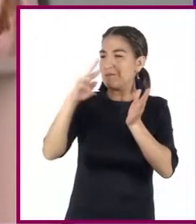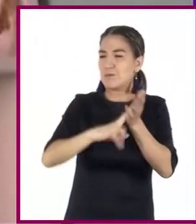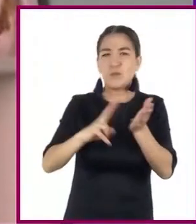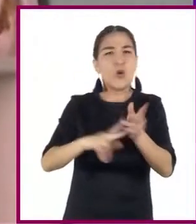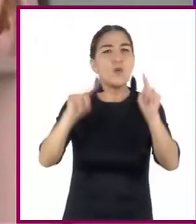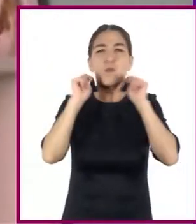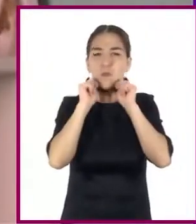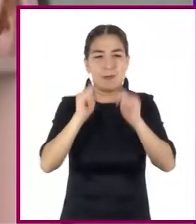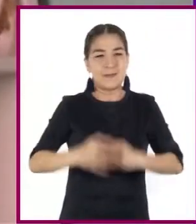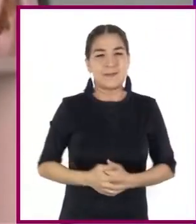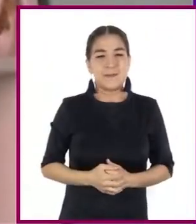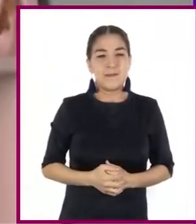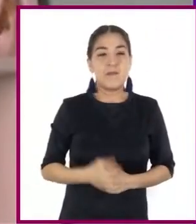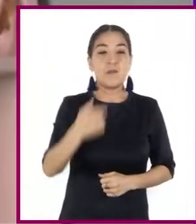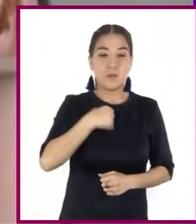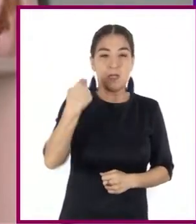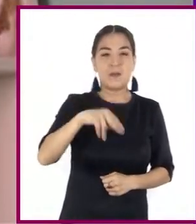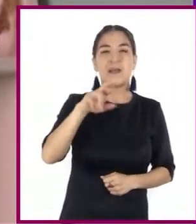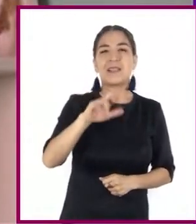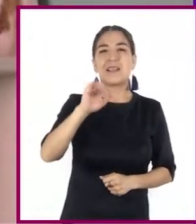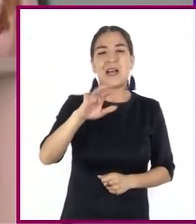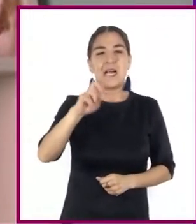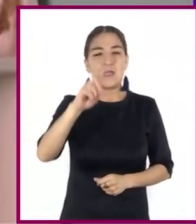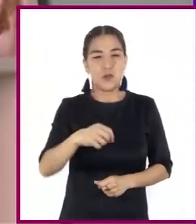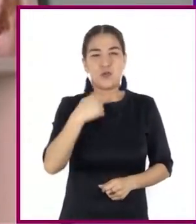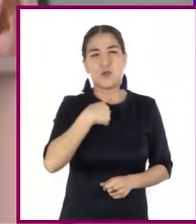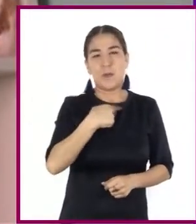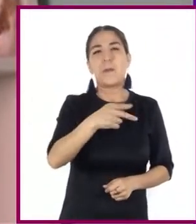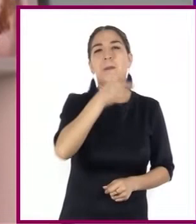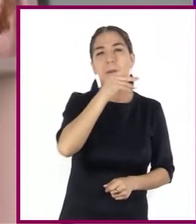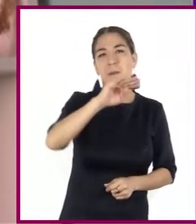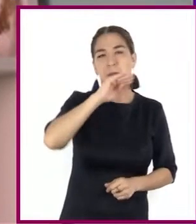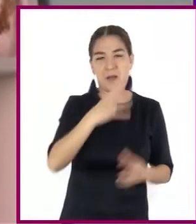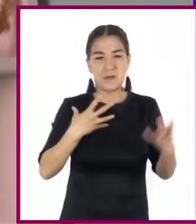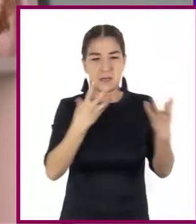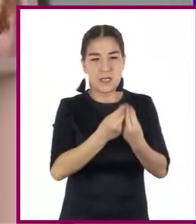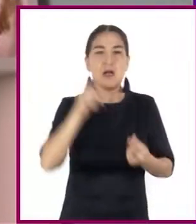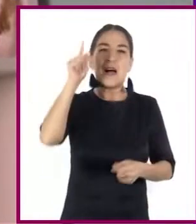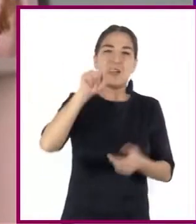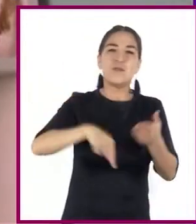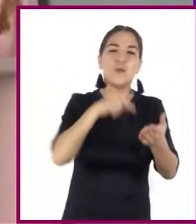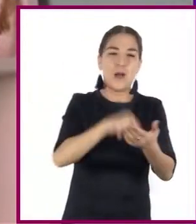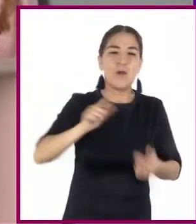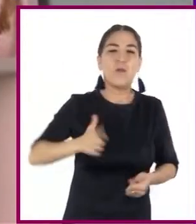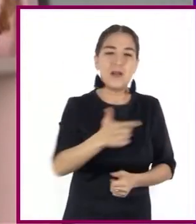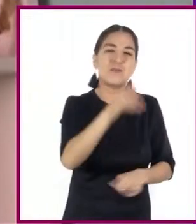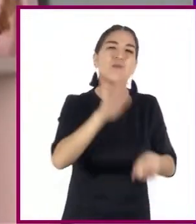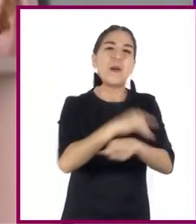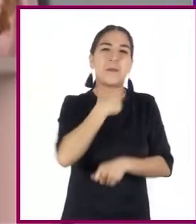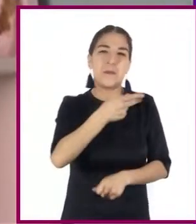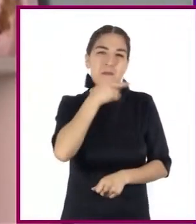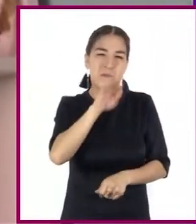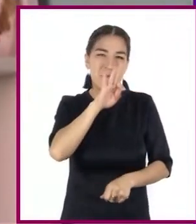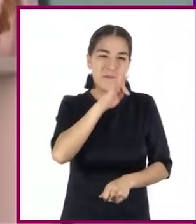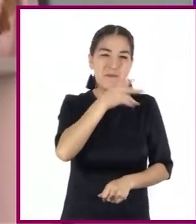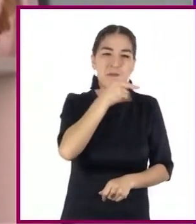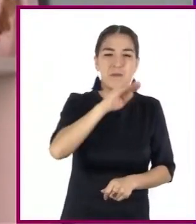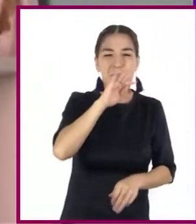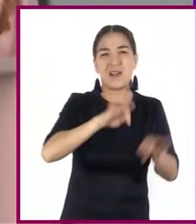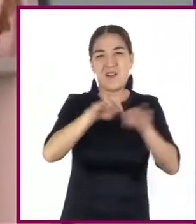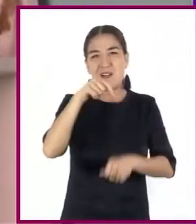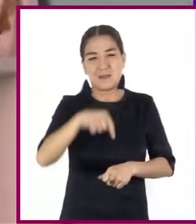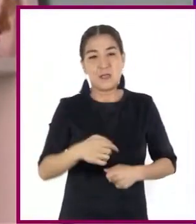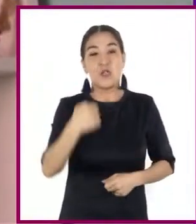Ricardo. Actualmente vivo con mamá y mi papá en el estado de Guanajuato. Por cuestiones de trabajo de mis padres, nos mudamos aquí. Yo